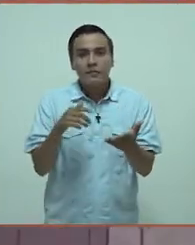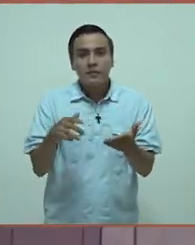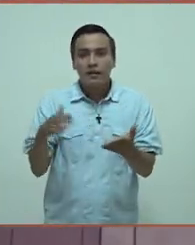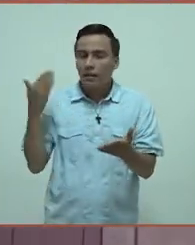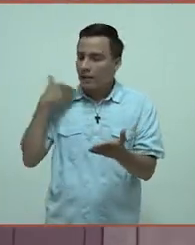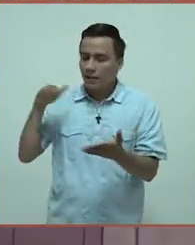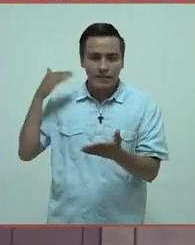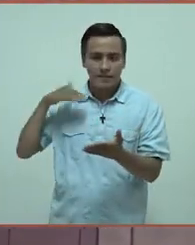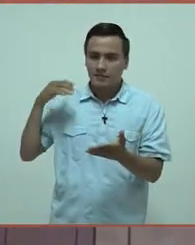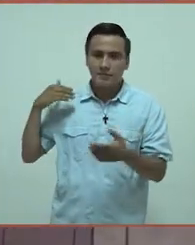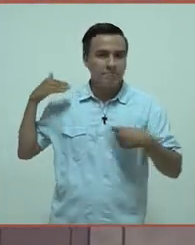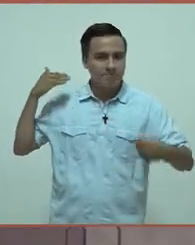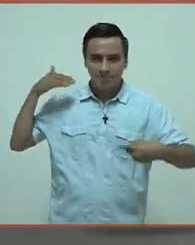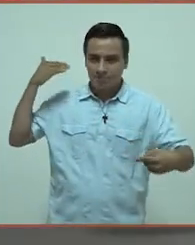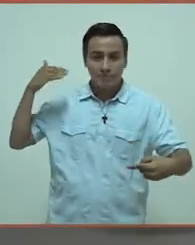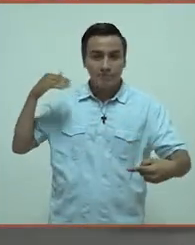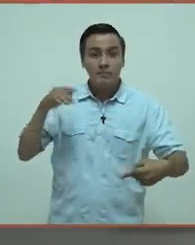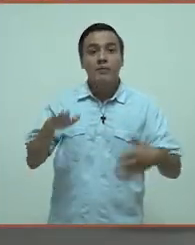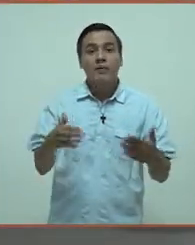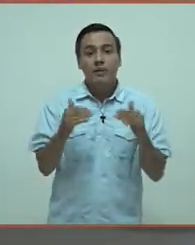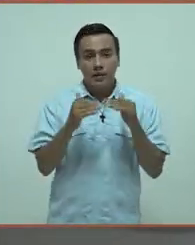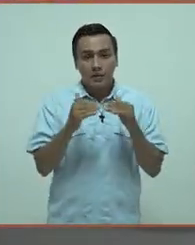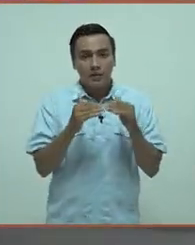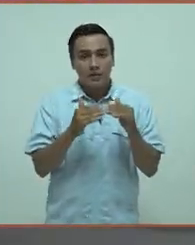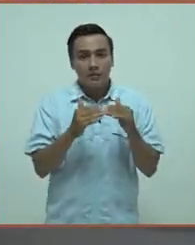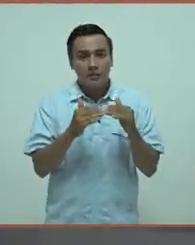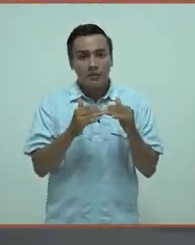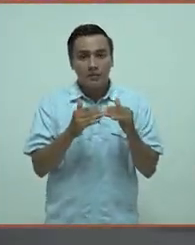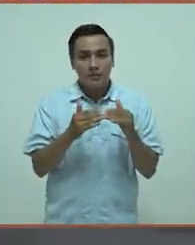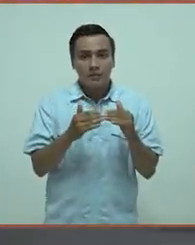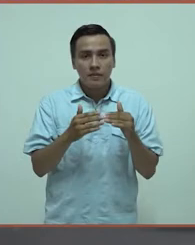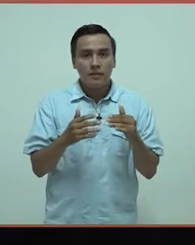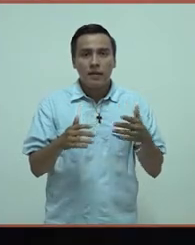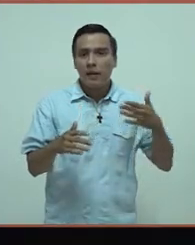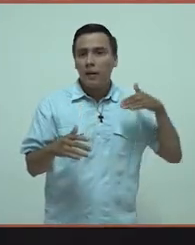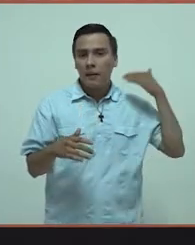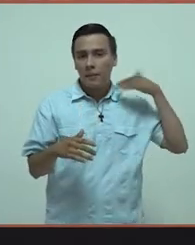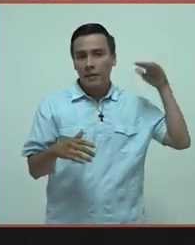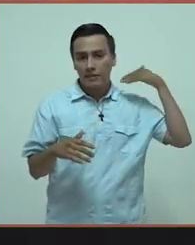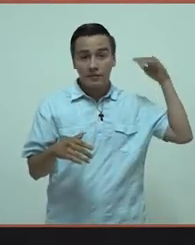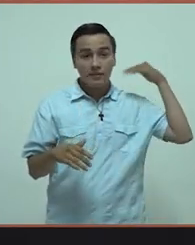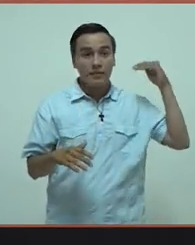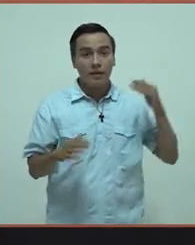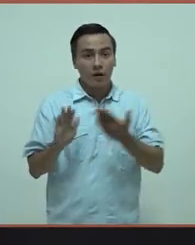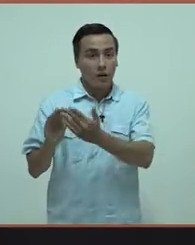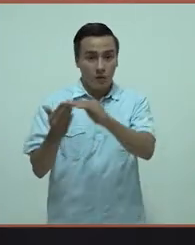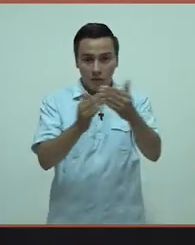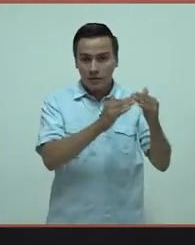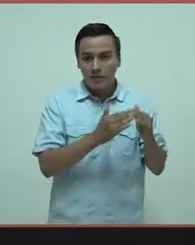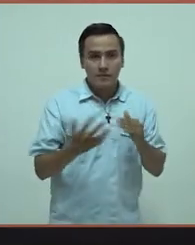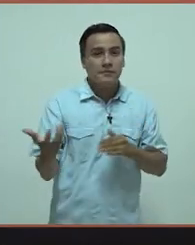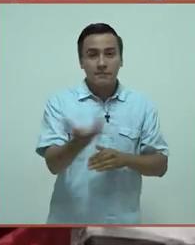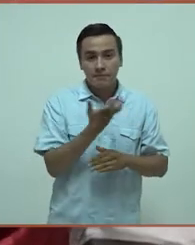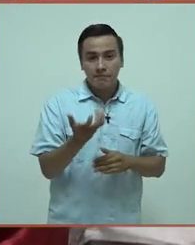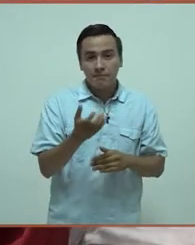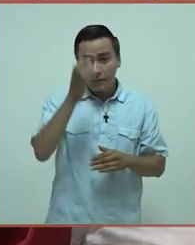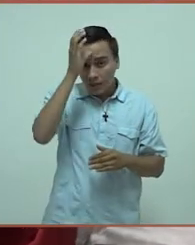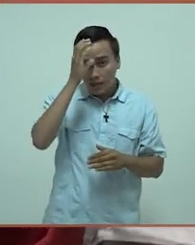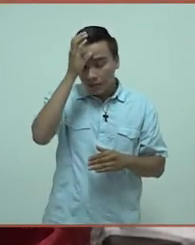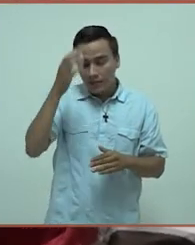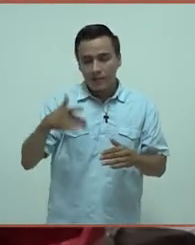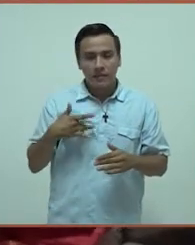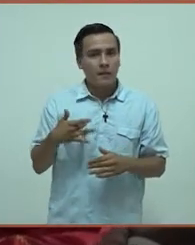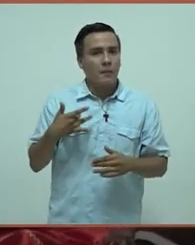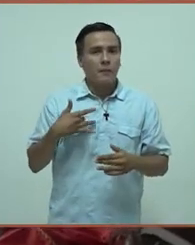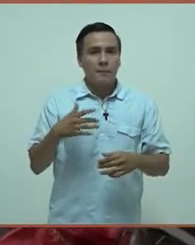vista tradicional y a la vez digamos lo experiencial que como comunidad lo vive, cosas